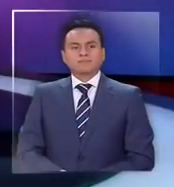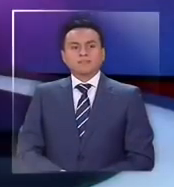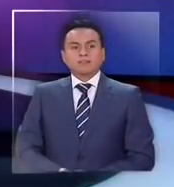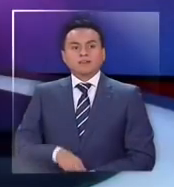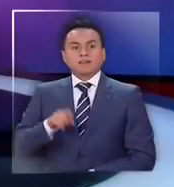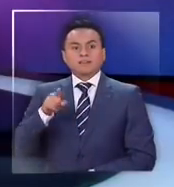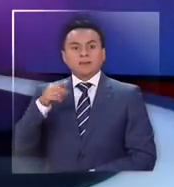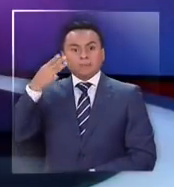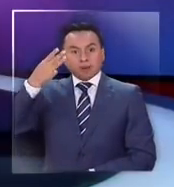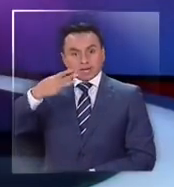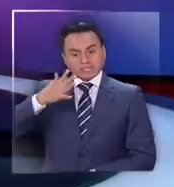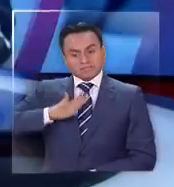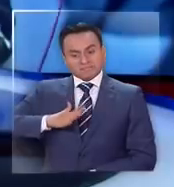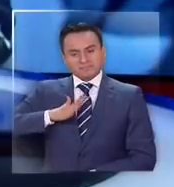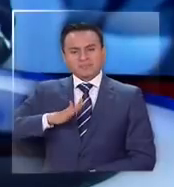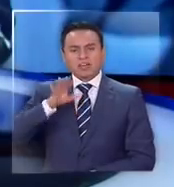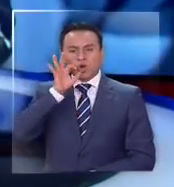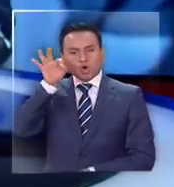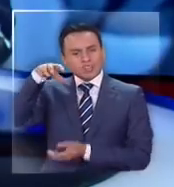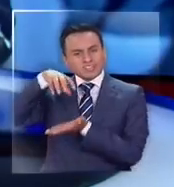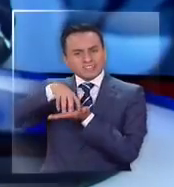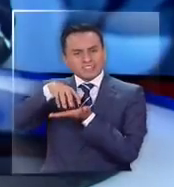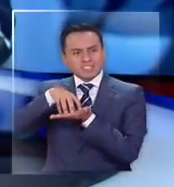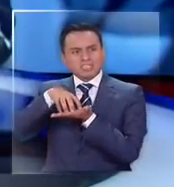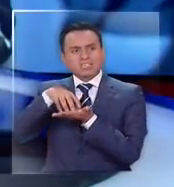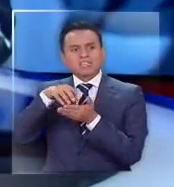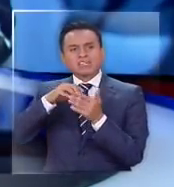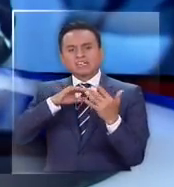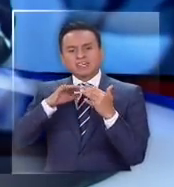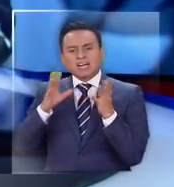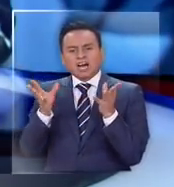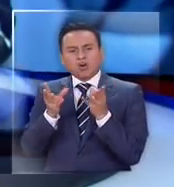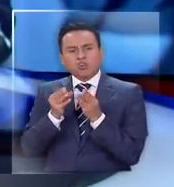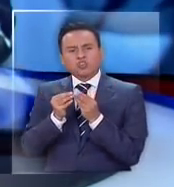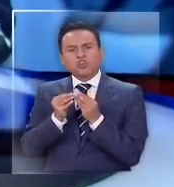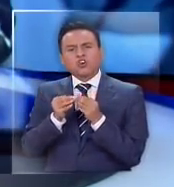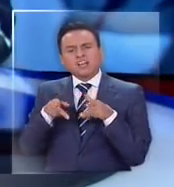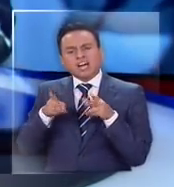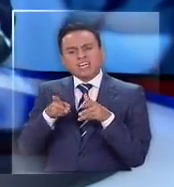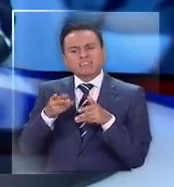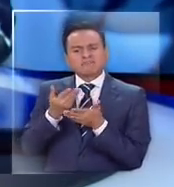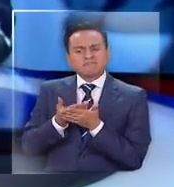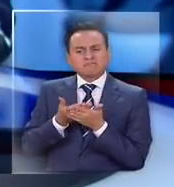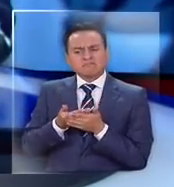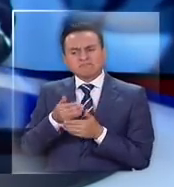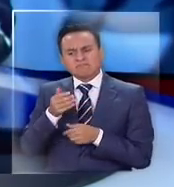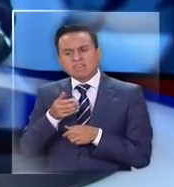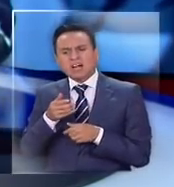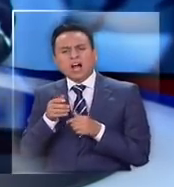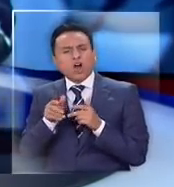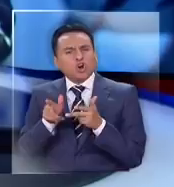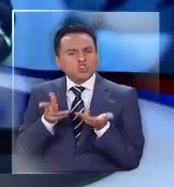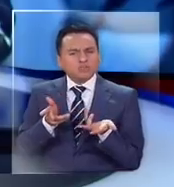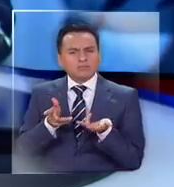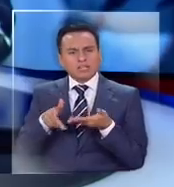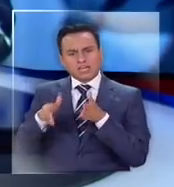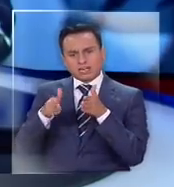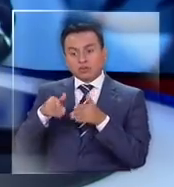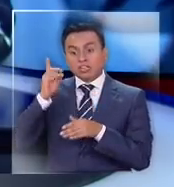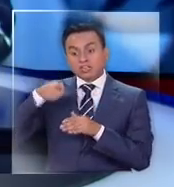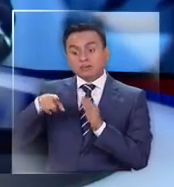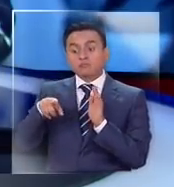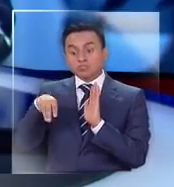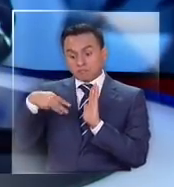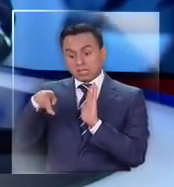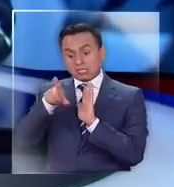Y desde este martes la comuna de Las Condes se suma a la guerra contra el acoso callejero. Una ordenanza municipal busca terminar con esta